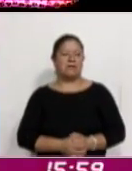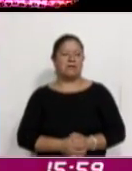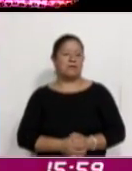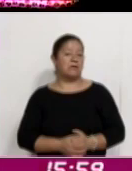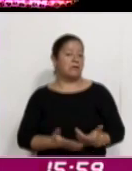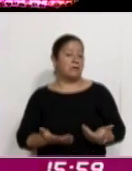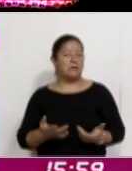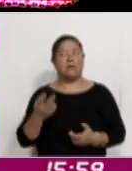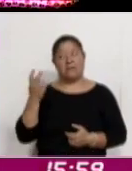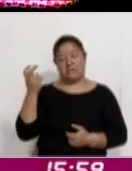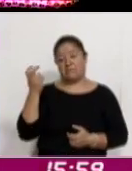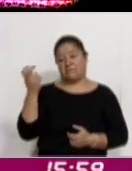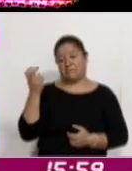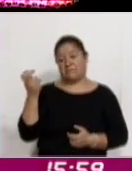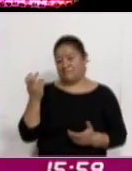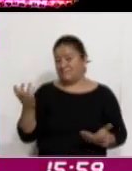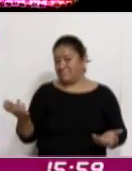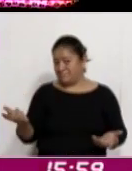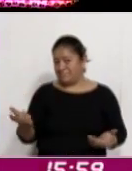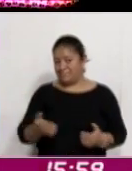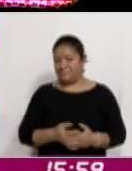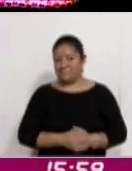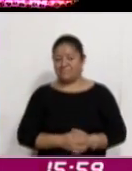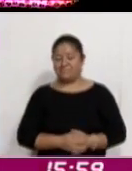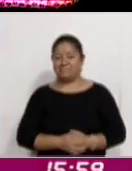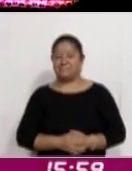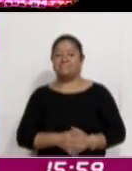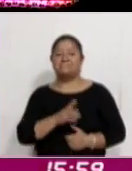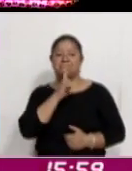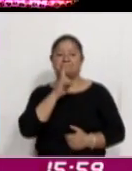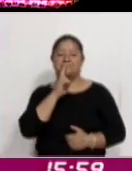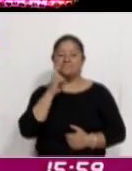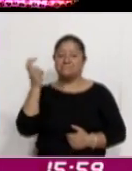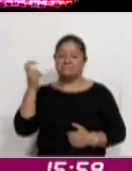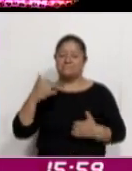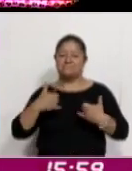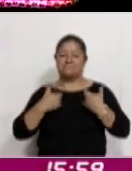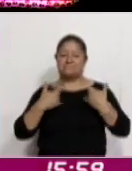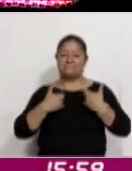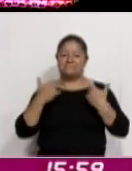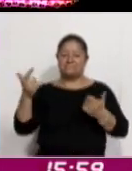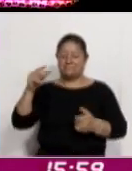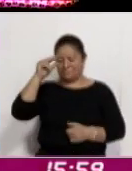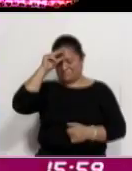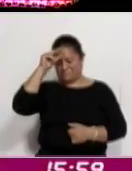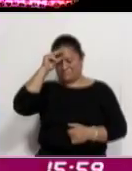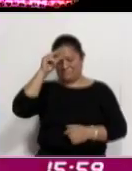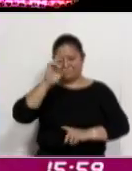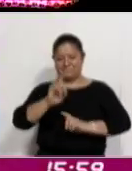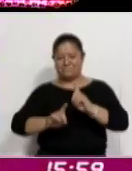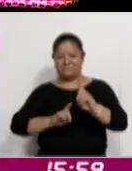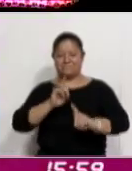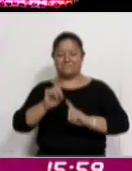Pues ahí tiene esta información, ahí tiene esta noticia de este joven talento deportista.